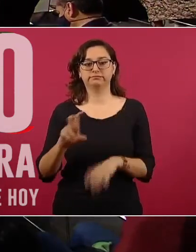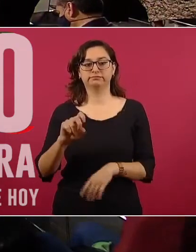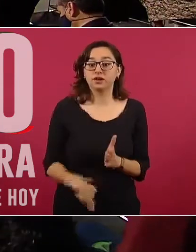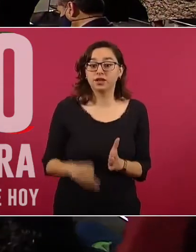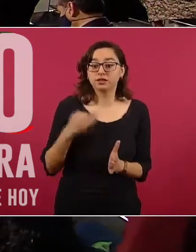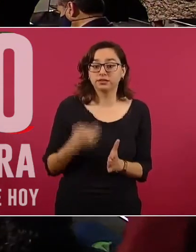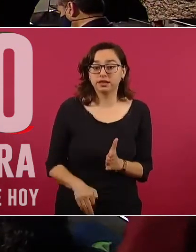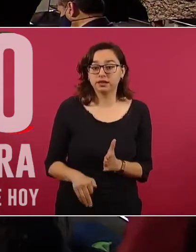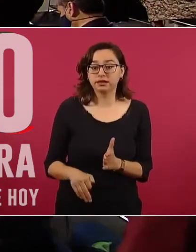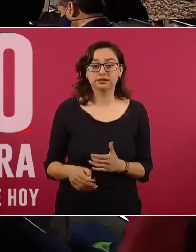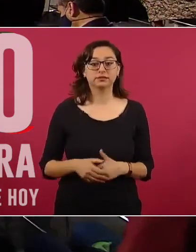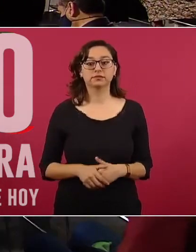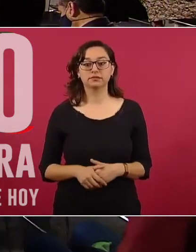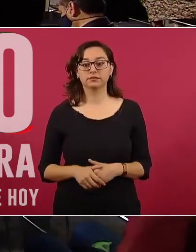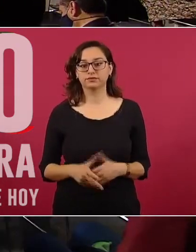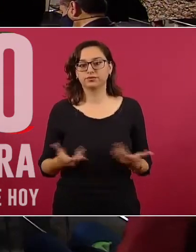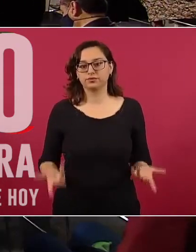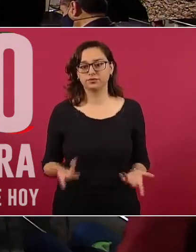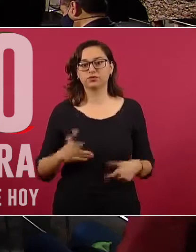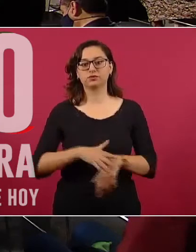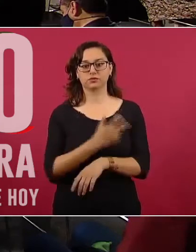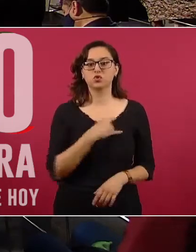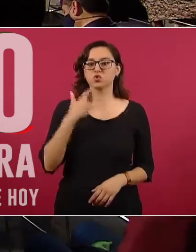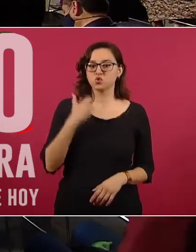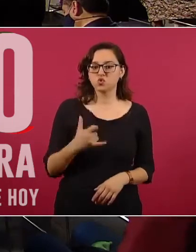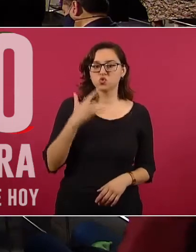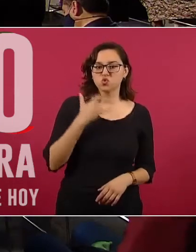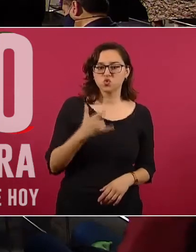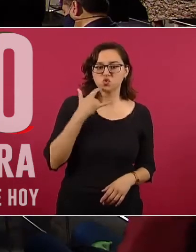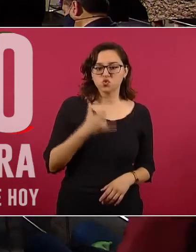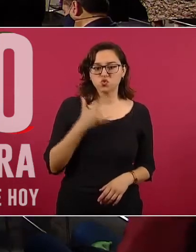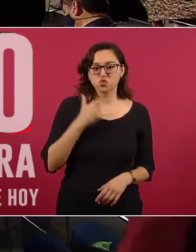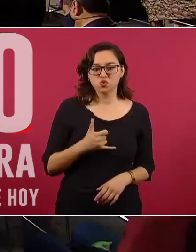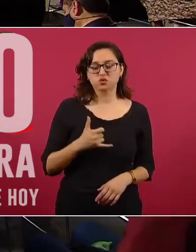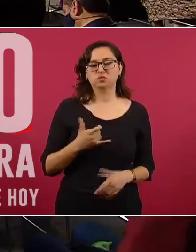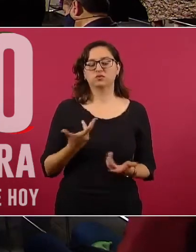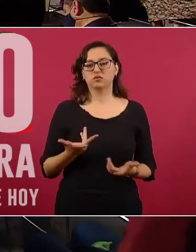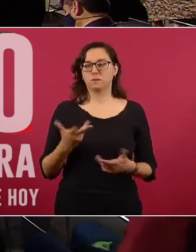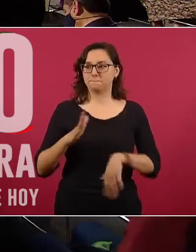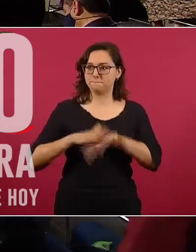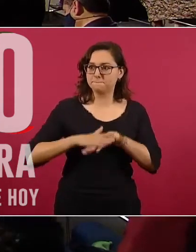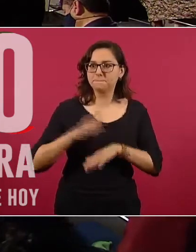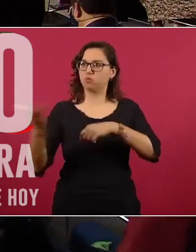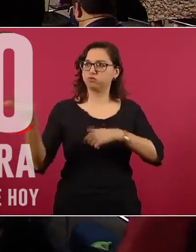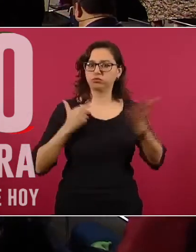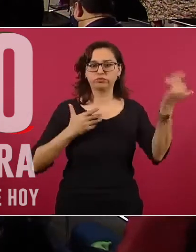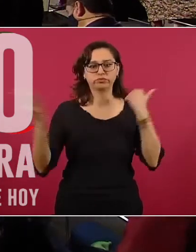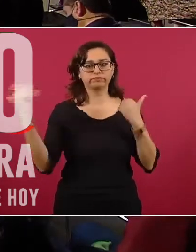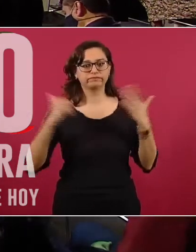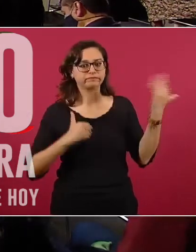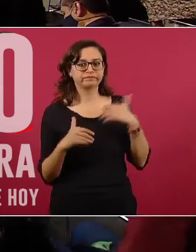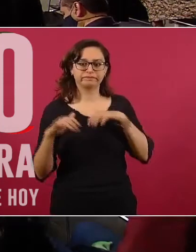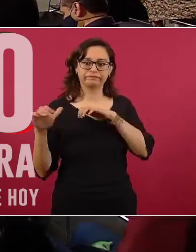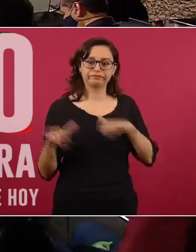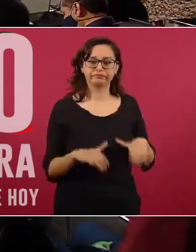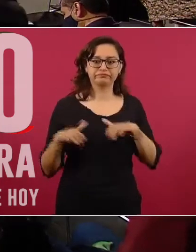33,832. Por eso se está haciendo un esfuerzo para que tengamos todos los médicos que